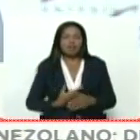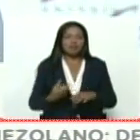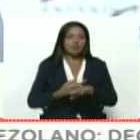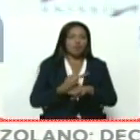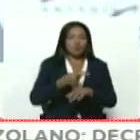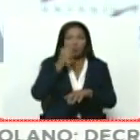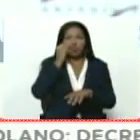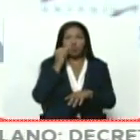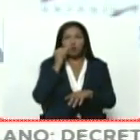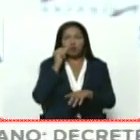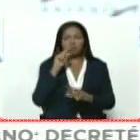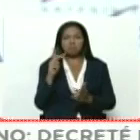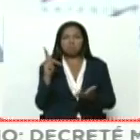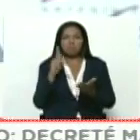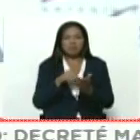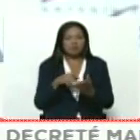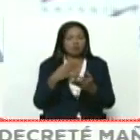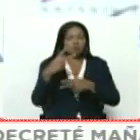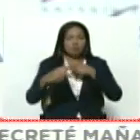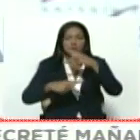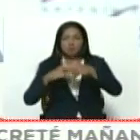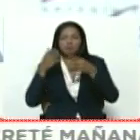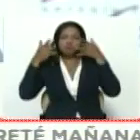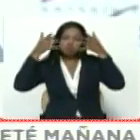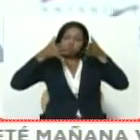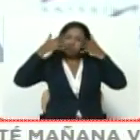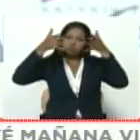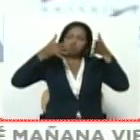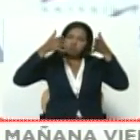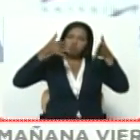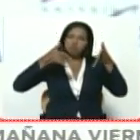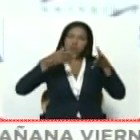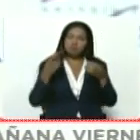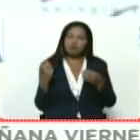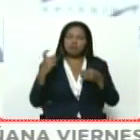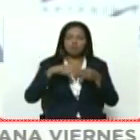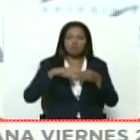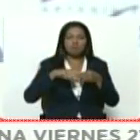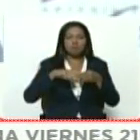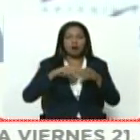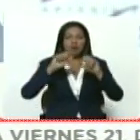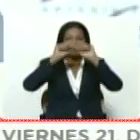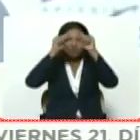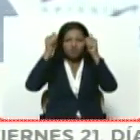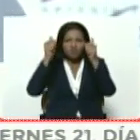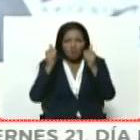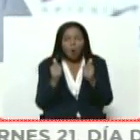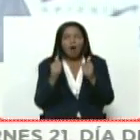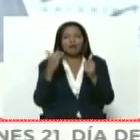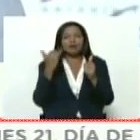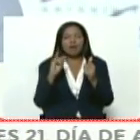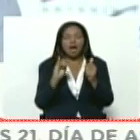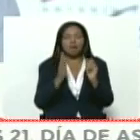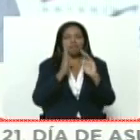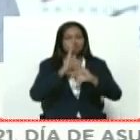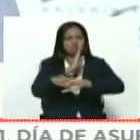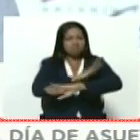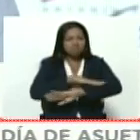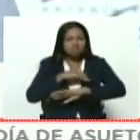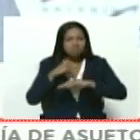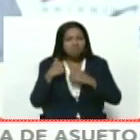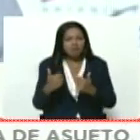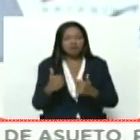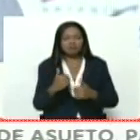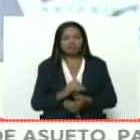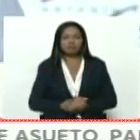gobernadores, vienen participando en el proceso de formación de manera sistemática y de manera disciplinada.